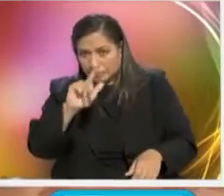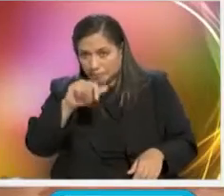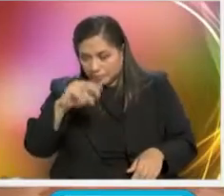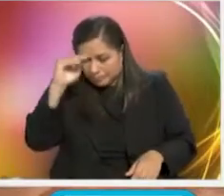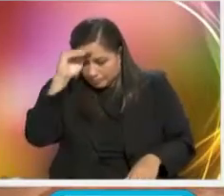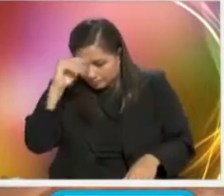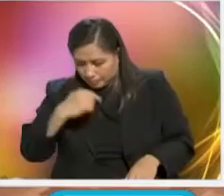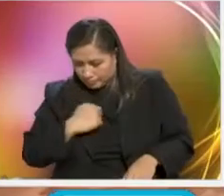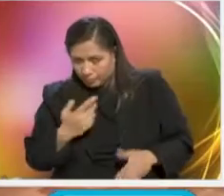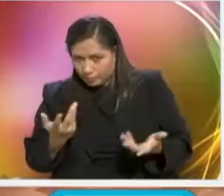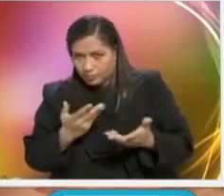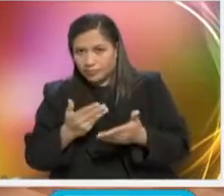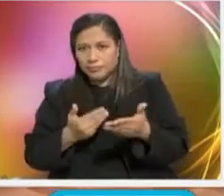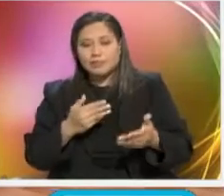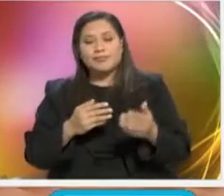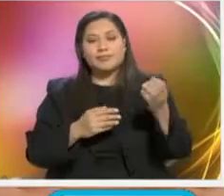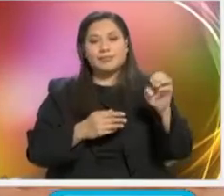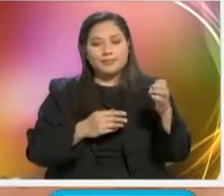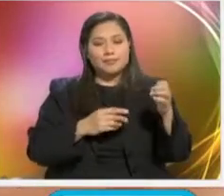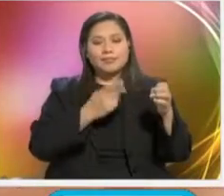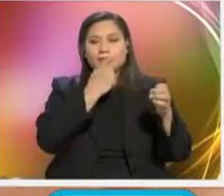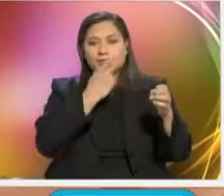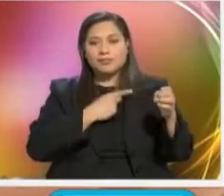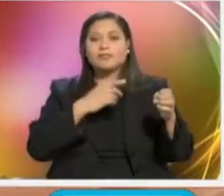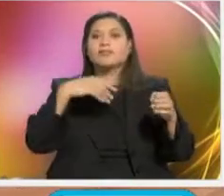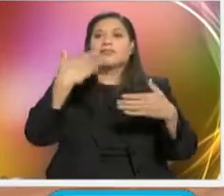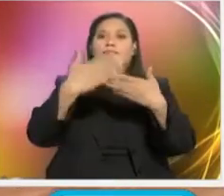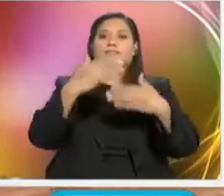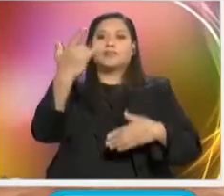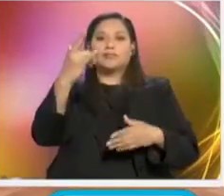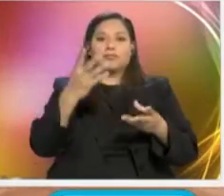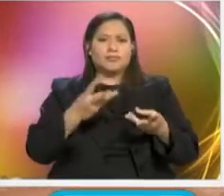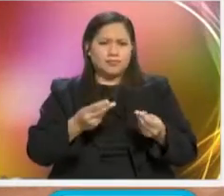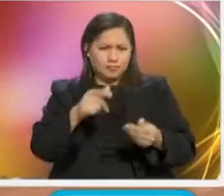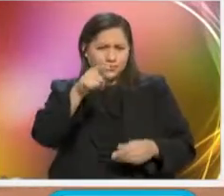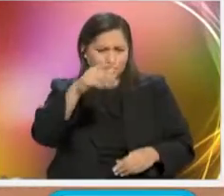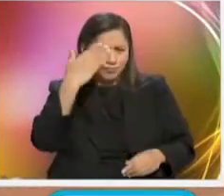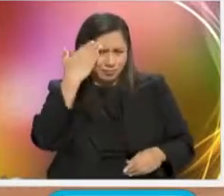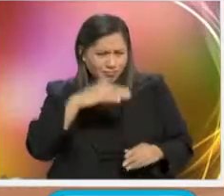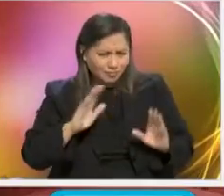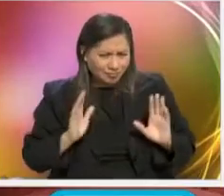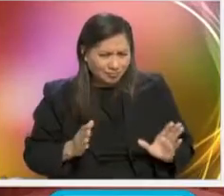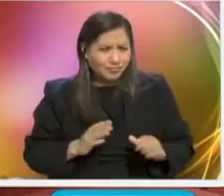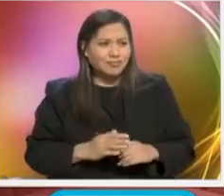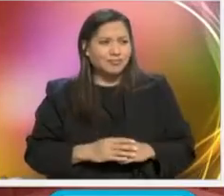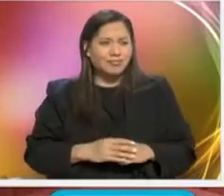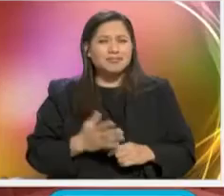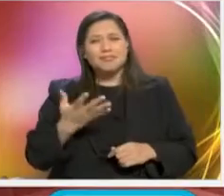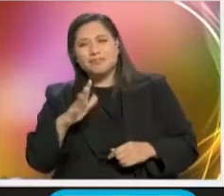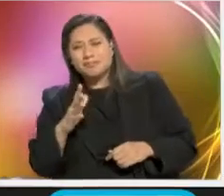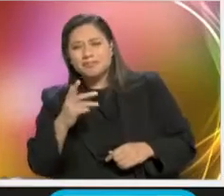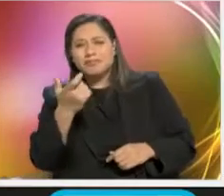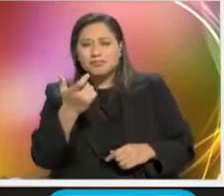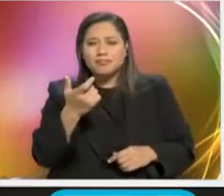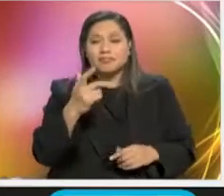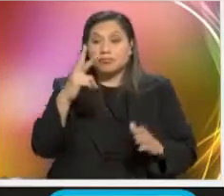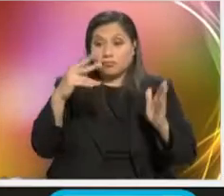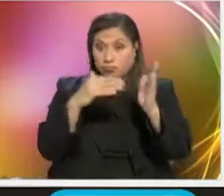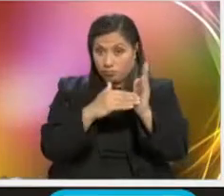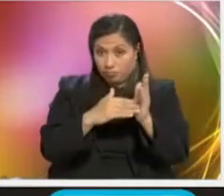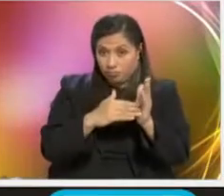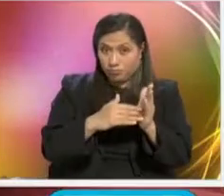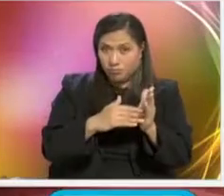Oye, pero también no te dicen las escuelas desde enero cuánto vas a gastar en julio, Alberto. Pero tú ya sabes. O sea, si son 8,000 ¿Tienes un pesos. aproximado? Claro, si son 8,000